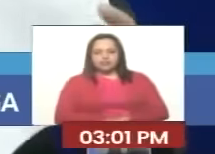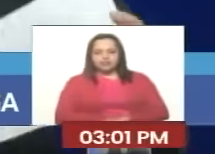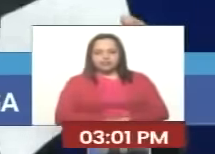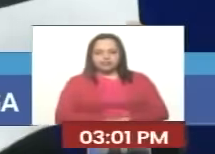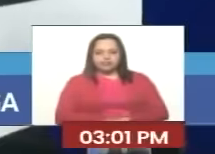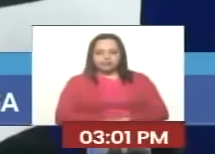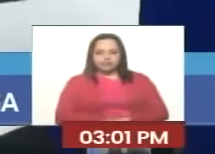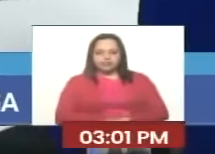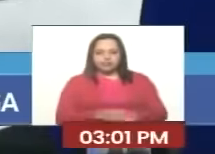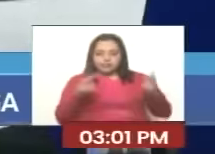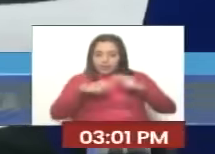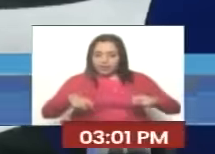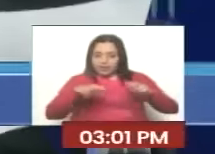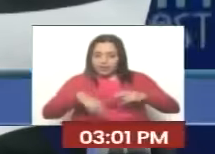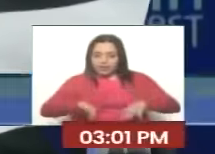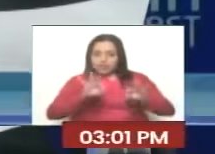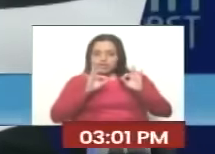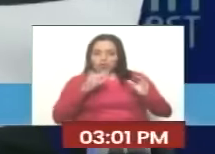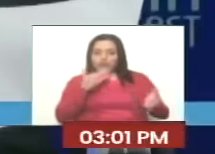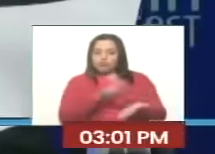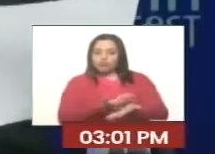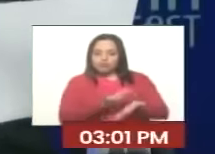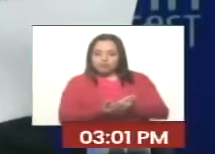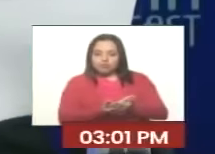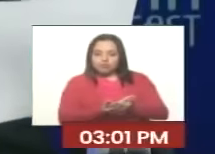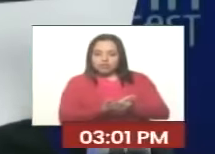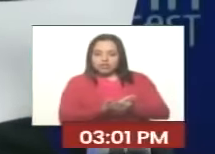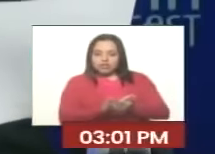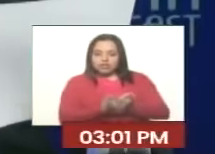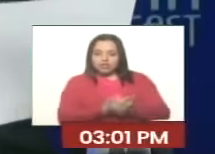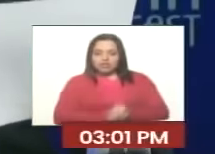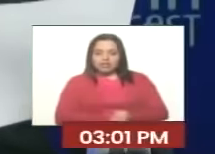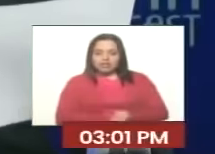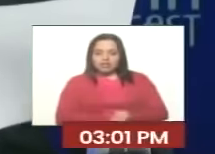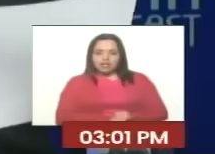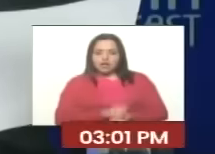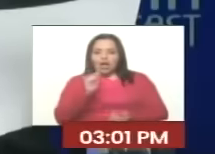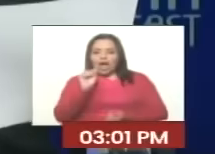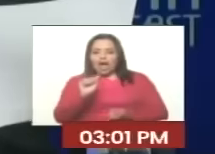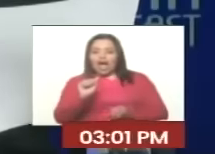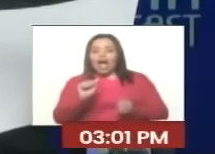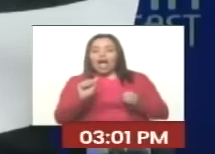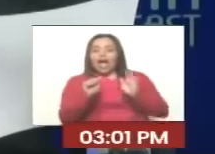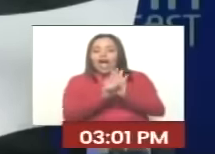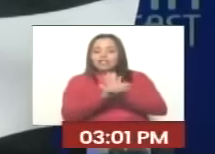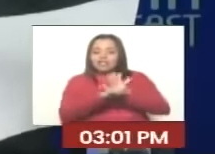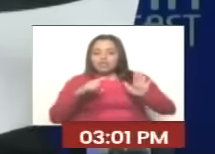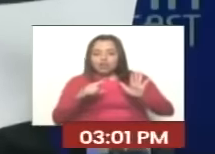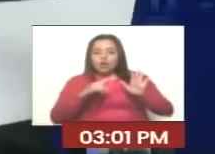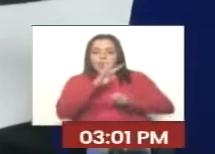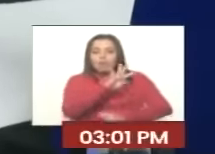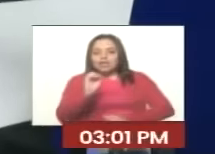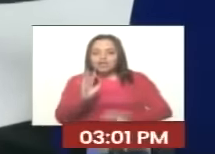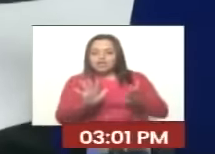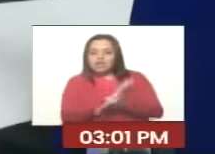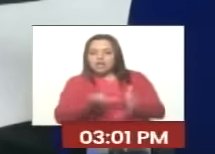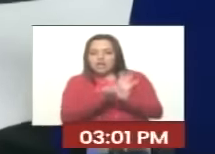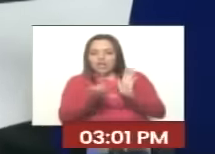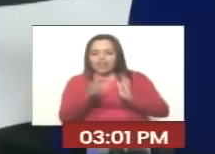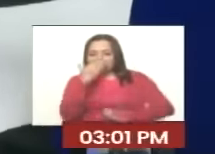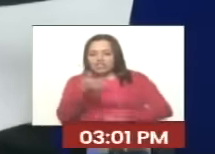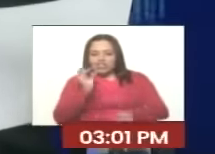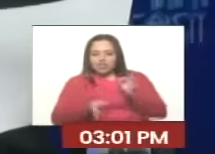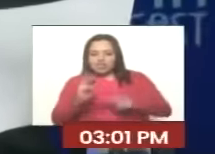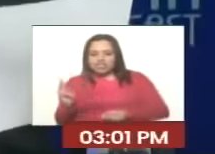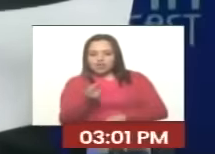La audiencia especial de prueba anticipada, bajo el supuesto del artículo 40 del Código Orgánico Procesal Penal, ante el Tribunal Segundo